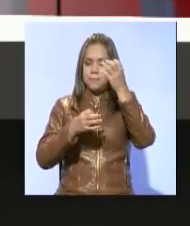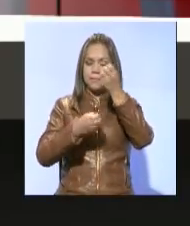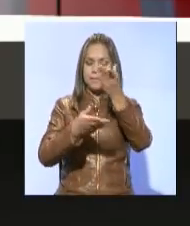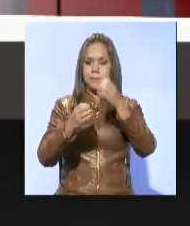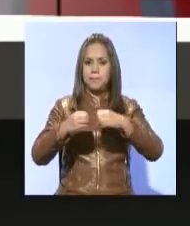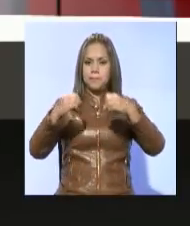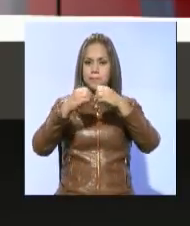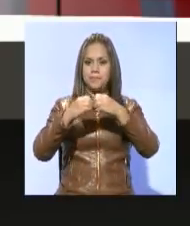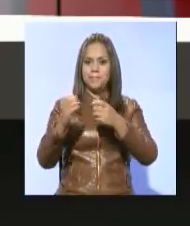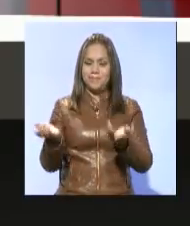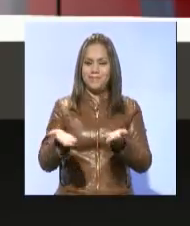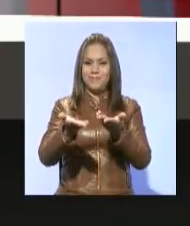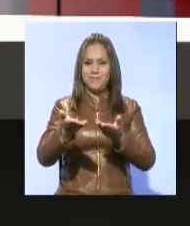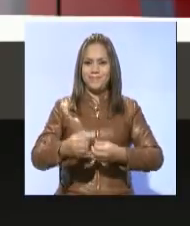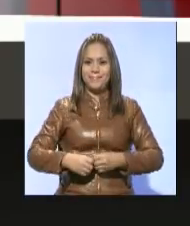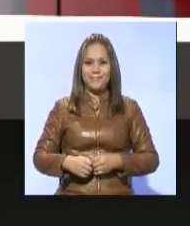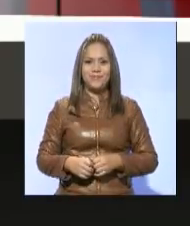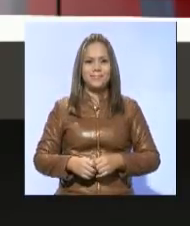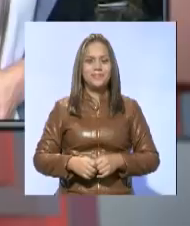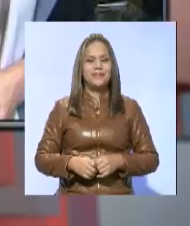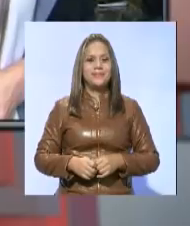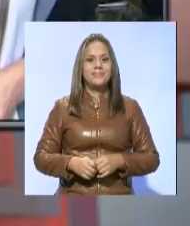en el siguiente reporte. Adelante.